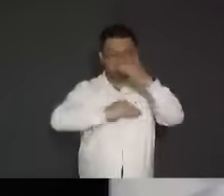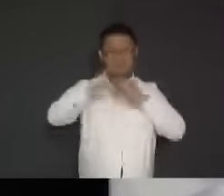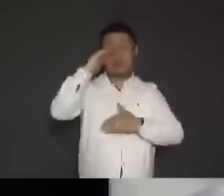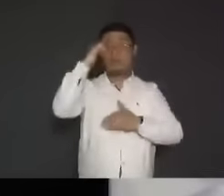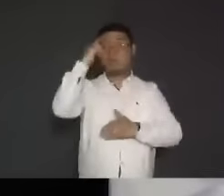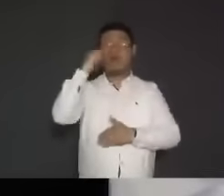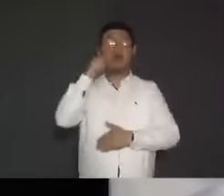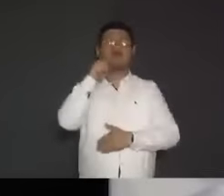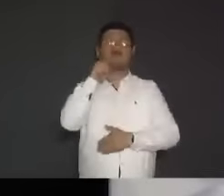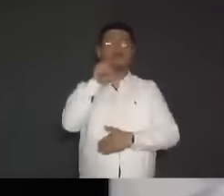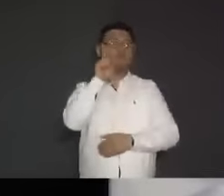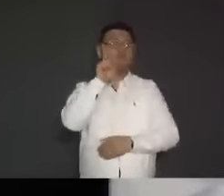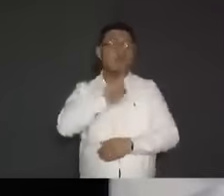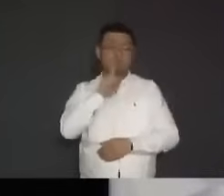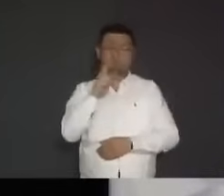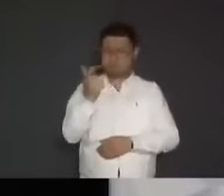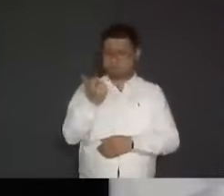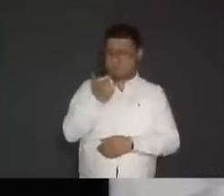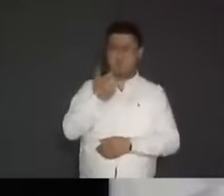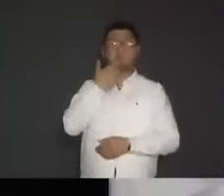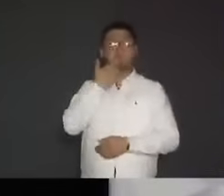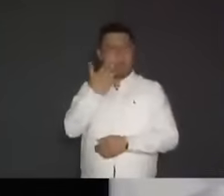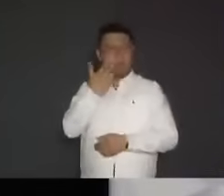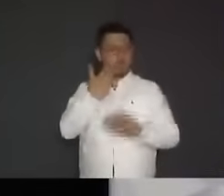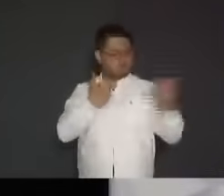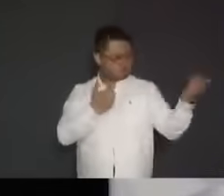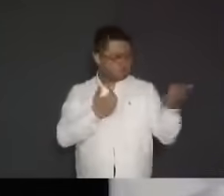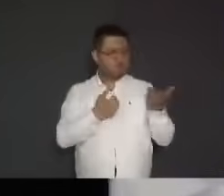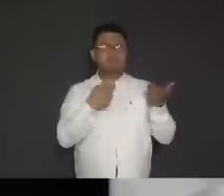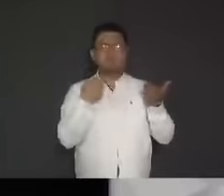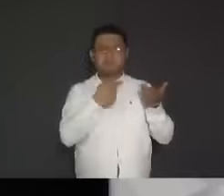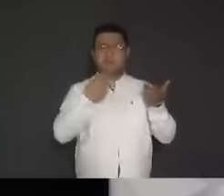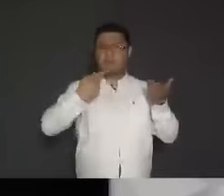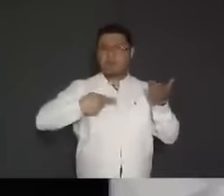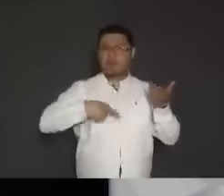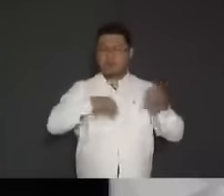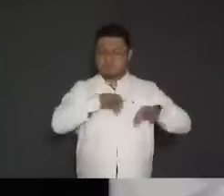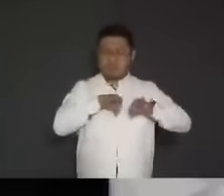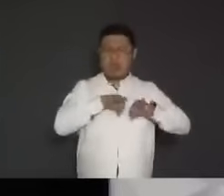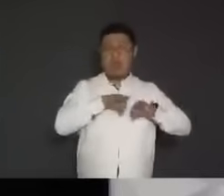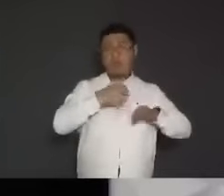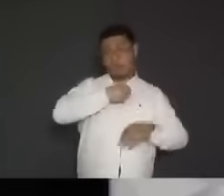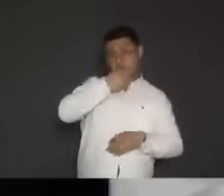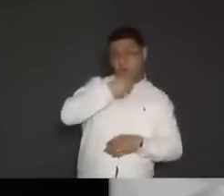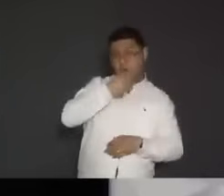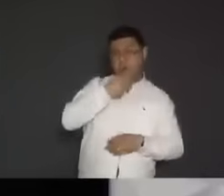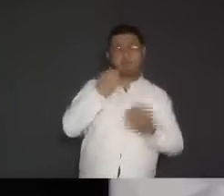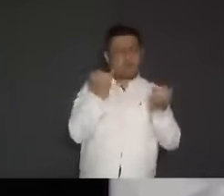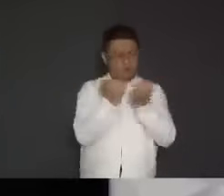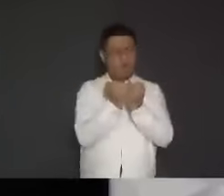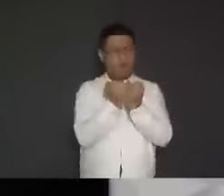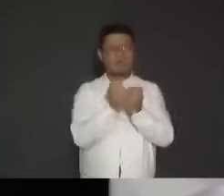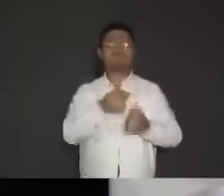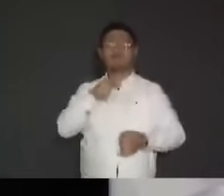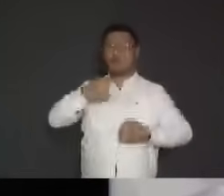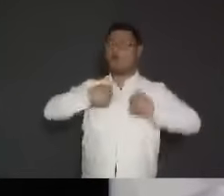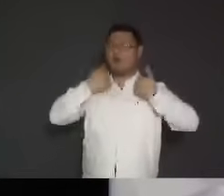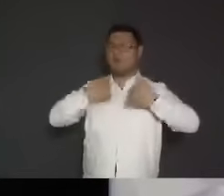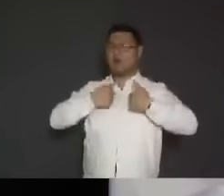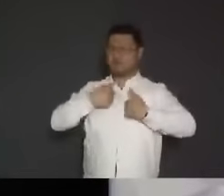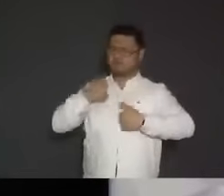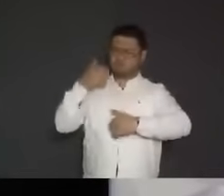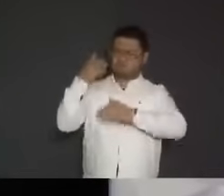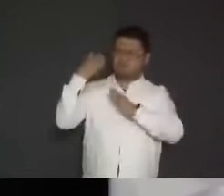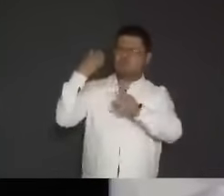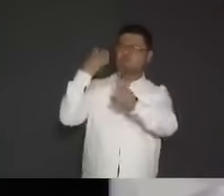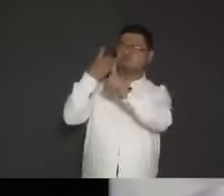mujer ganes más, para que tu adulto mayor y tu trabajador ganes más, para que tu joven puedas construir tus sueños. Yo sí estoy comprometido con